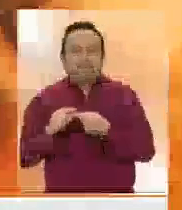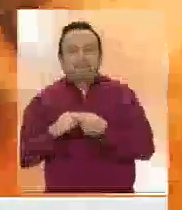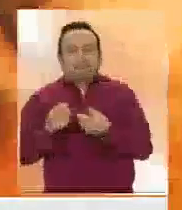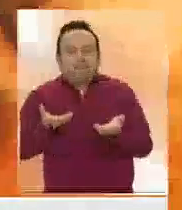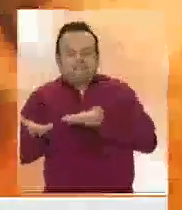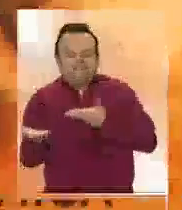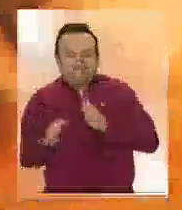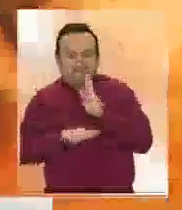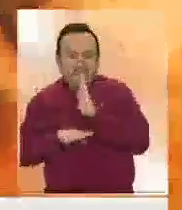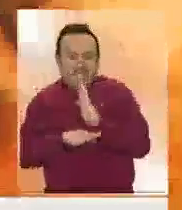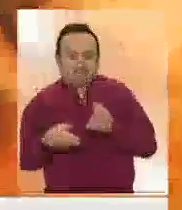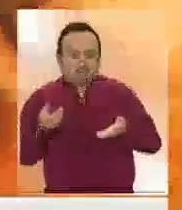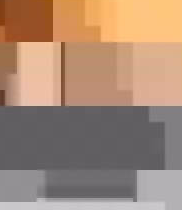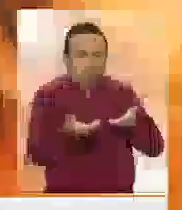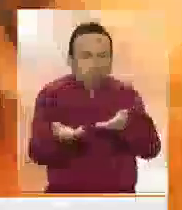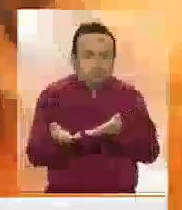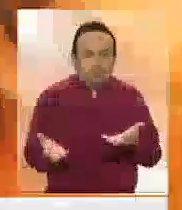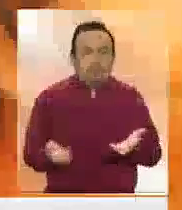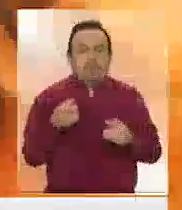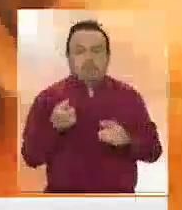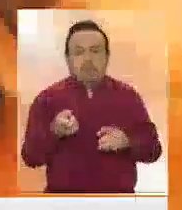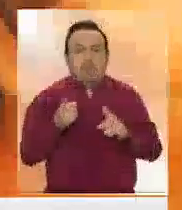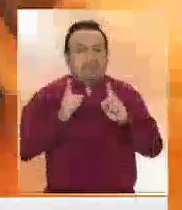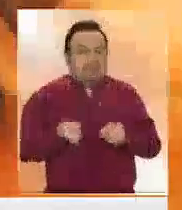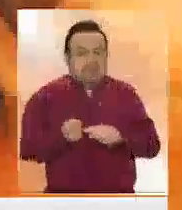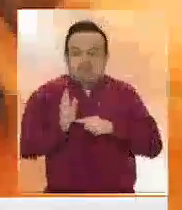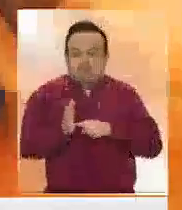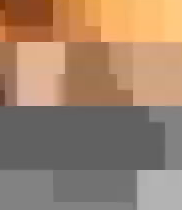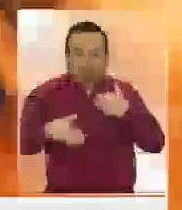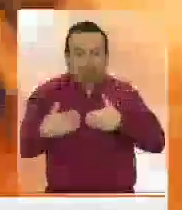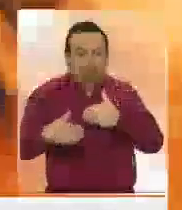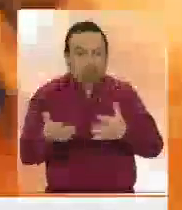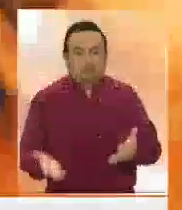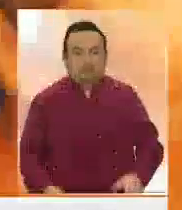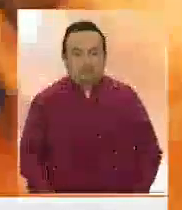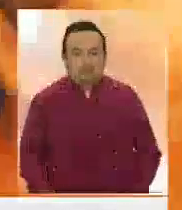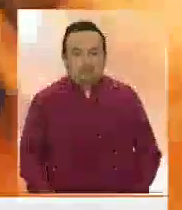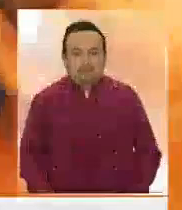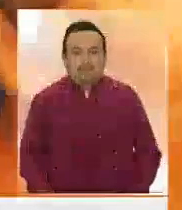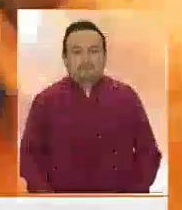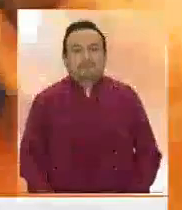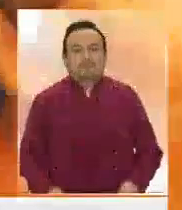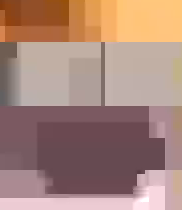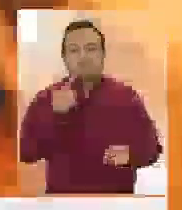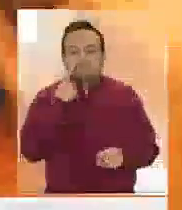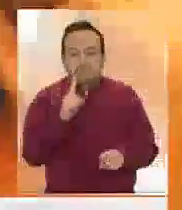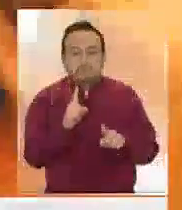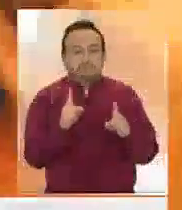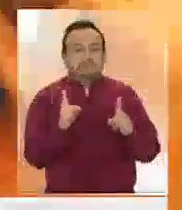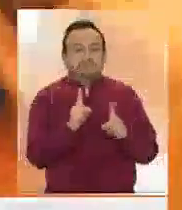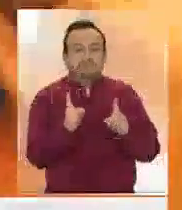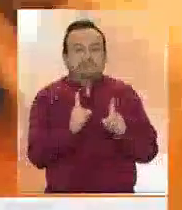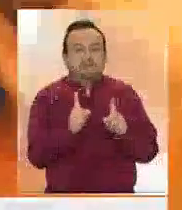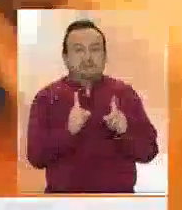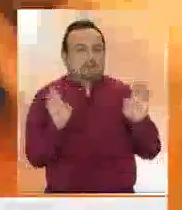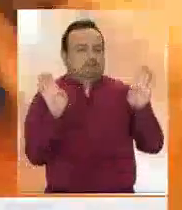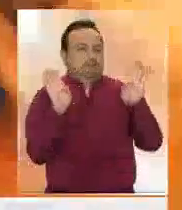servicios. Hay muchas cosas que tienen que seguir funcionando. Por lo tanto, pero no es